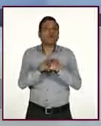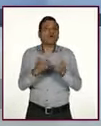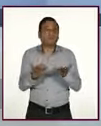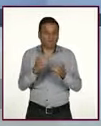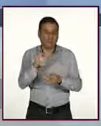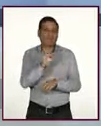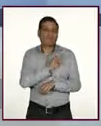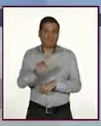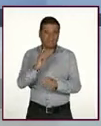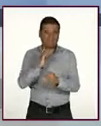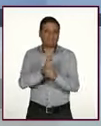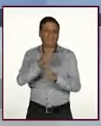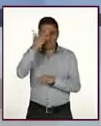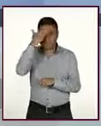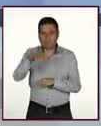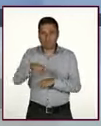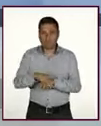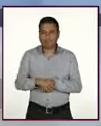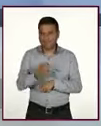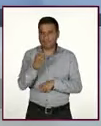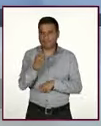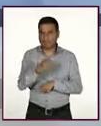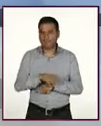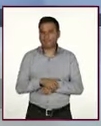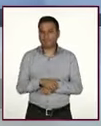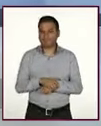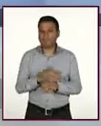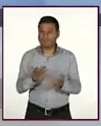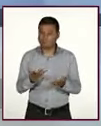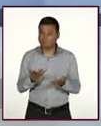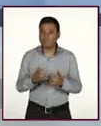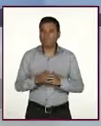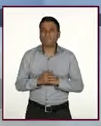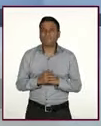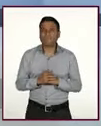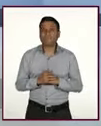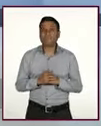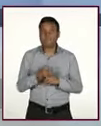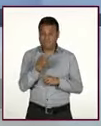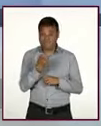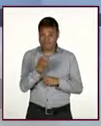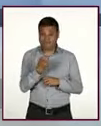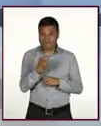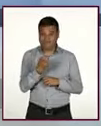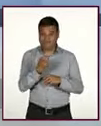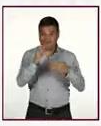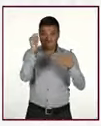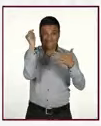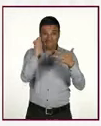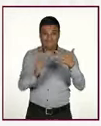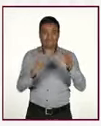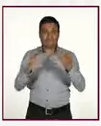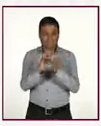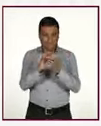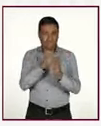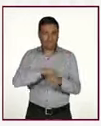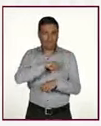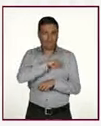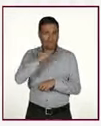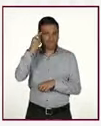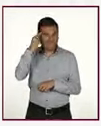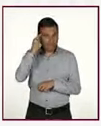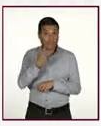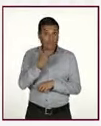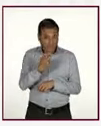esta persona en su contexto, ¿no? Entonces, con todos estos conceptos de salud mental, tenemos que comenzar